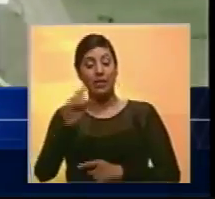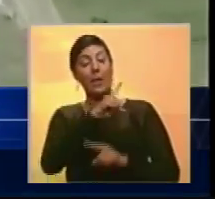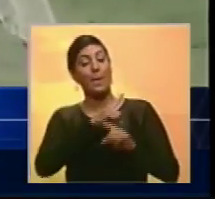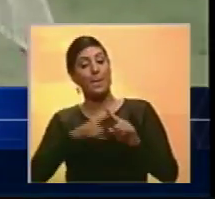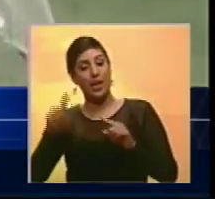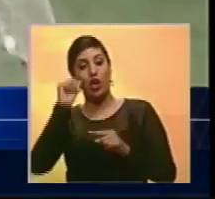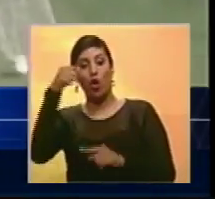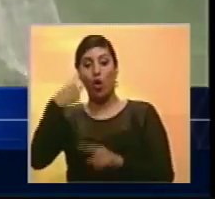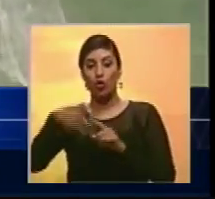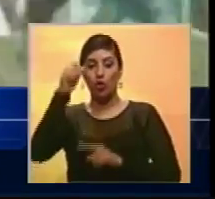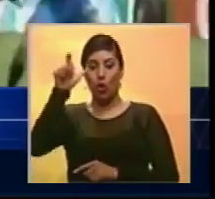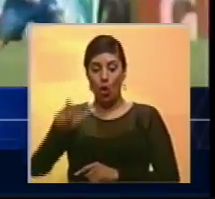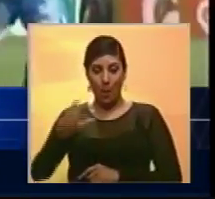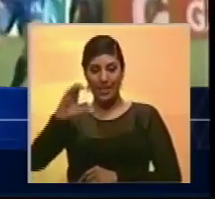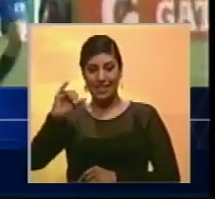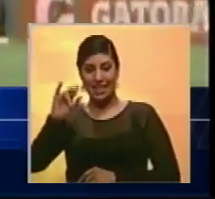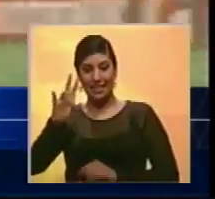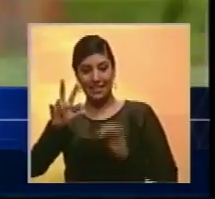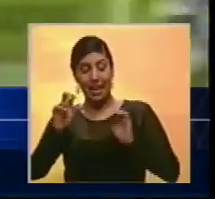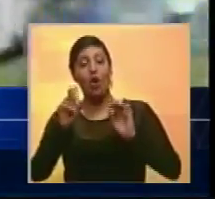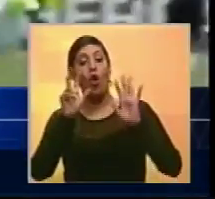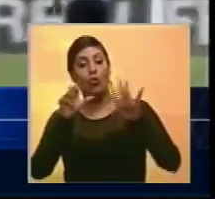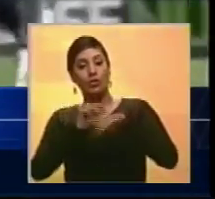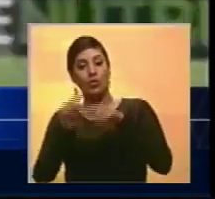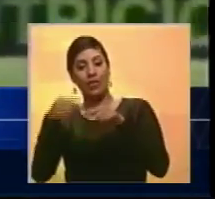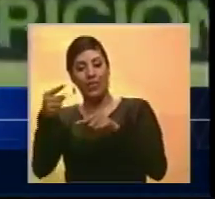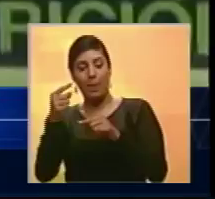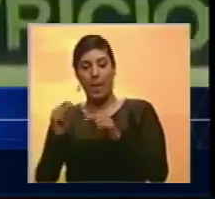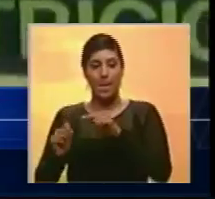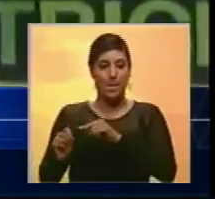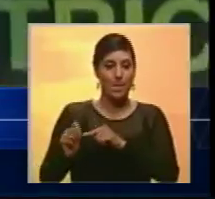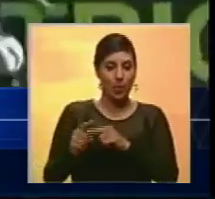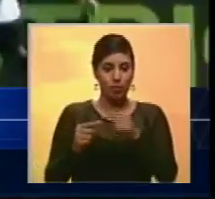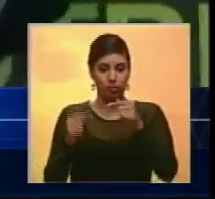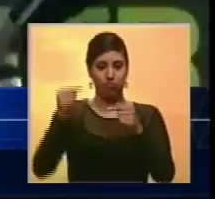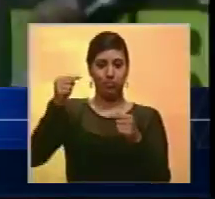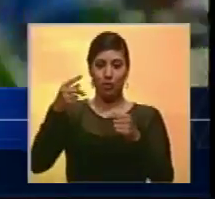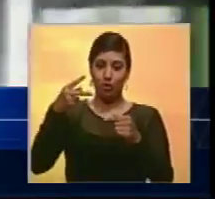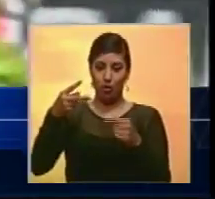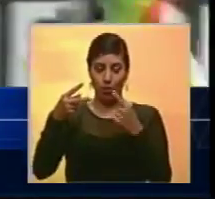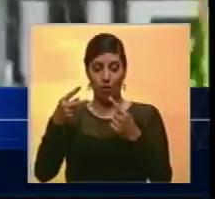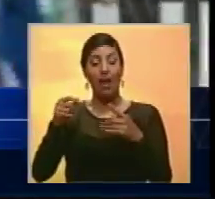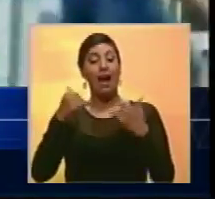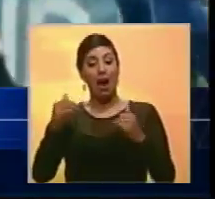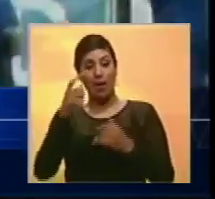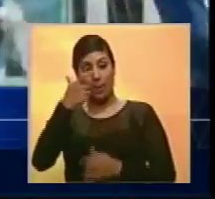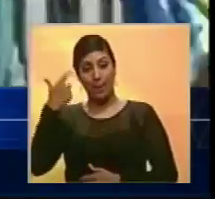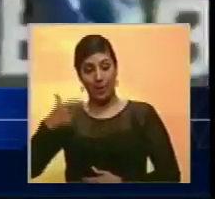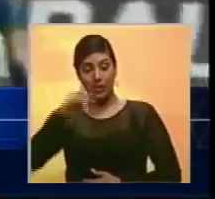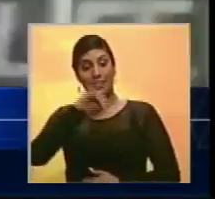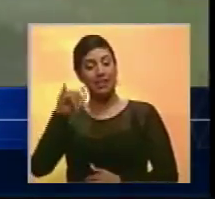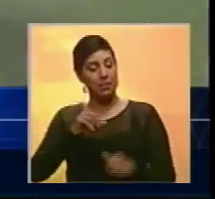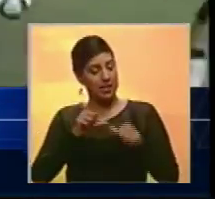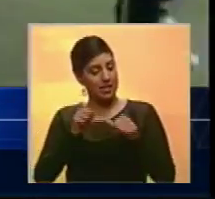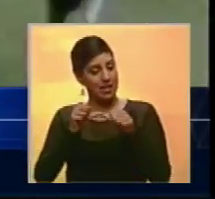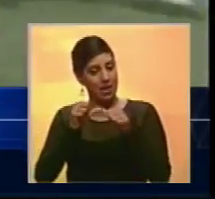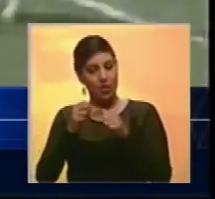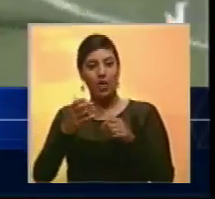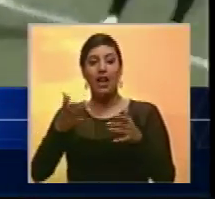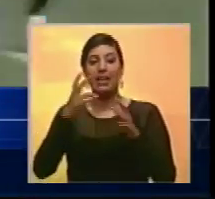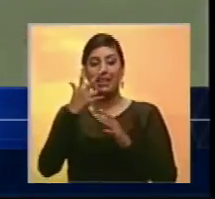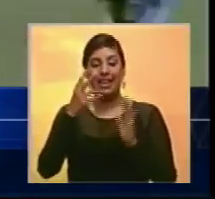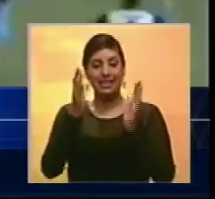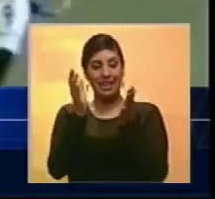fue César Martínez quien 8 minutos más tarde marcó el tanto de la diferencia. De esta forma, los zamoranos continúan su dominio con